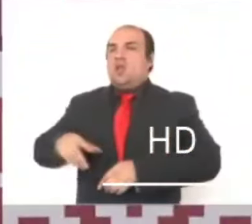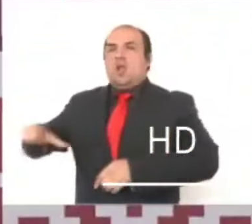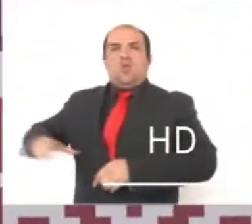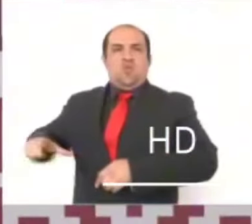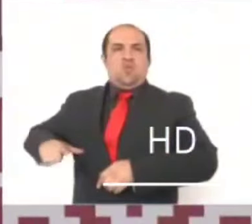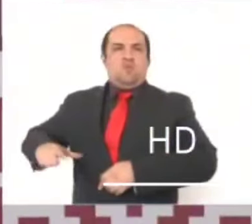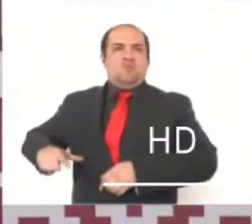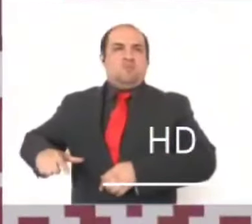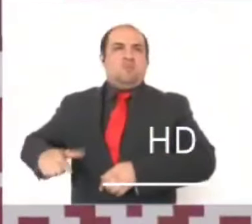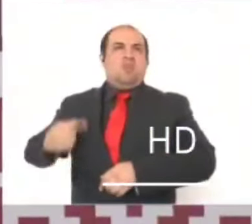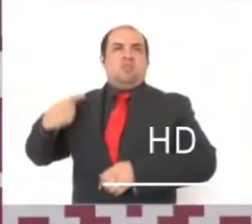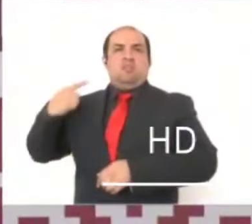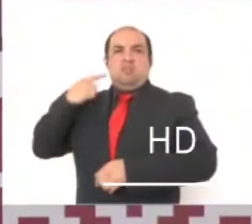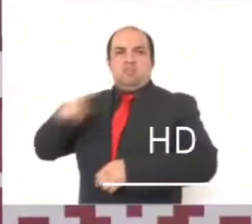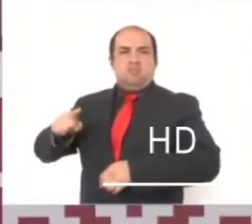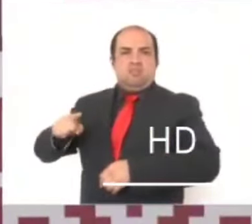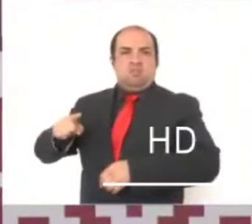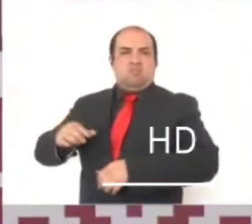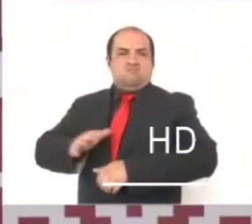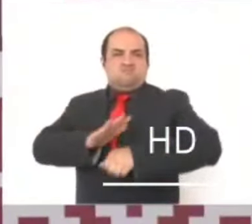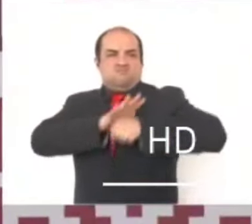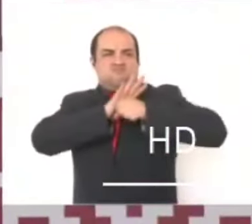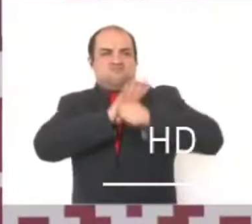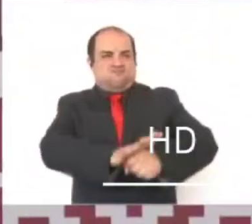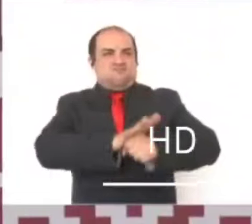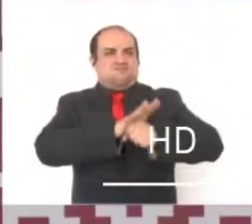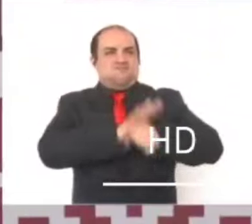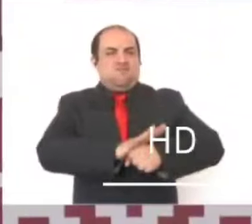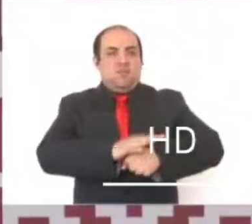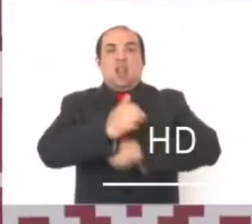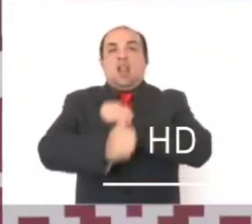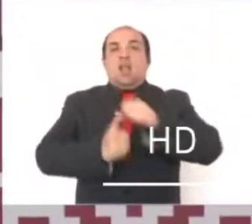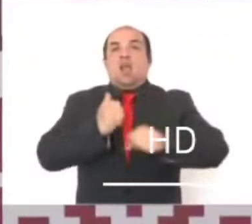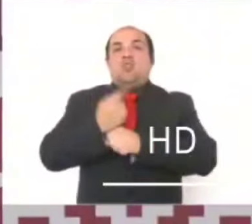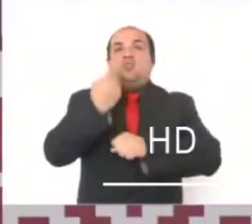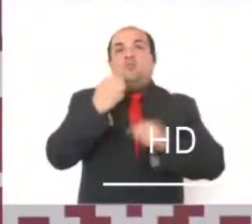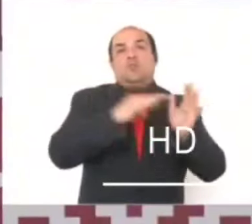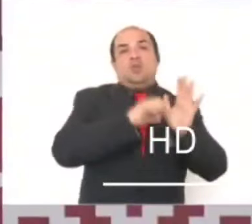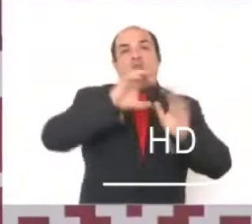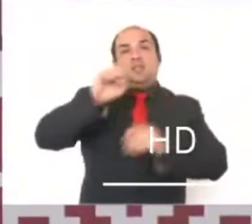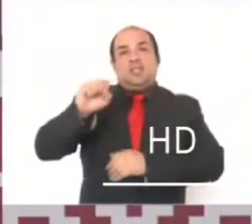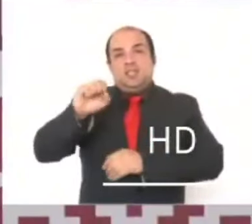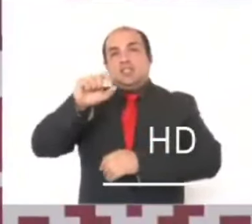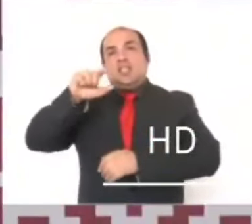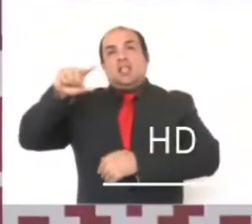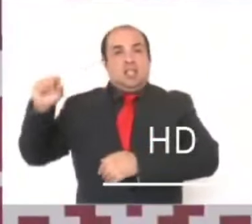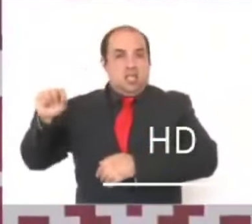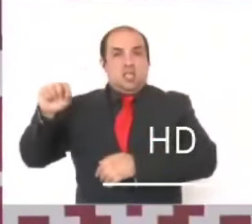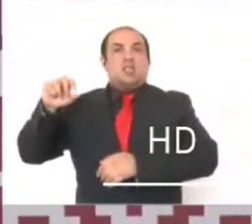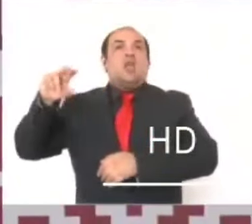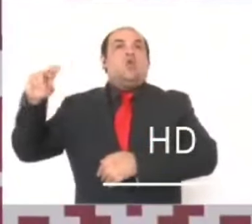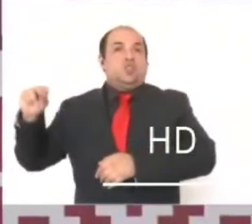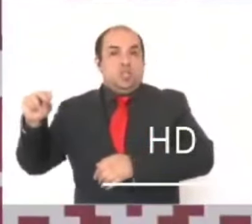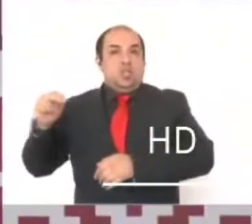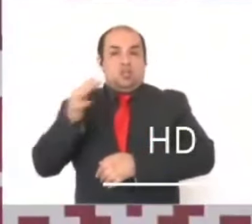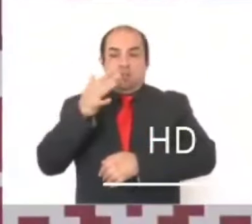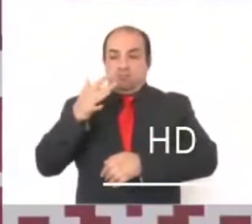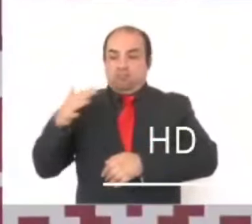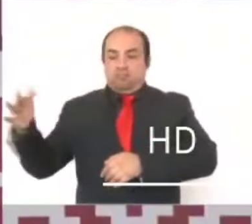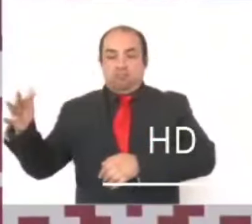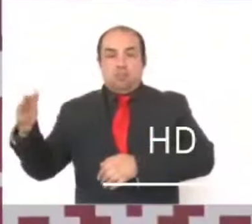autoritario en los años 60, 70, 80. De hecho, podemos ubicar